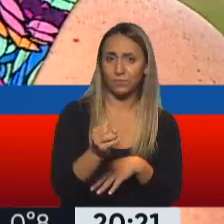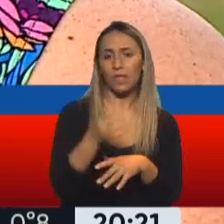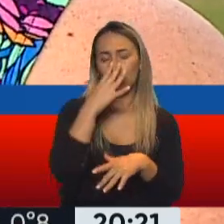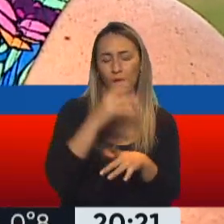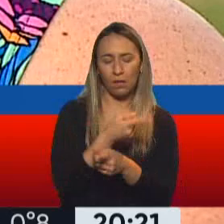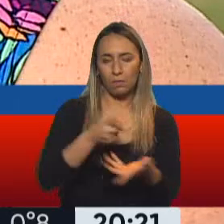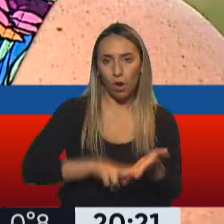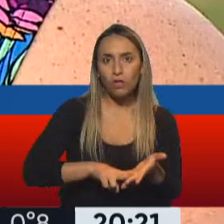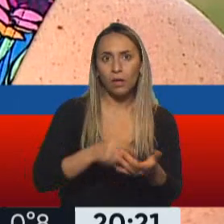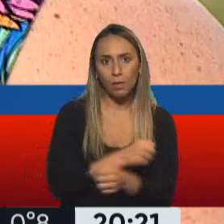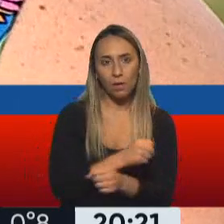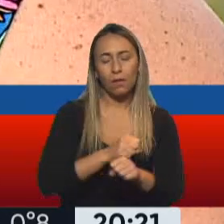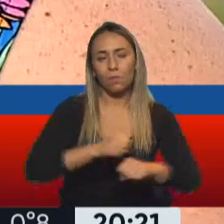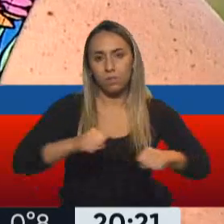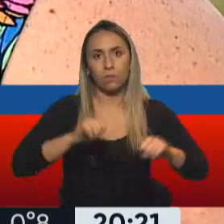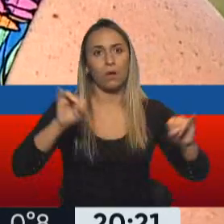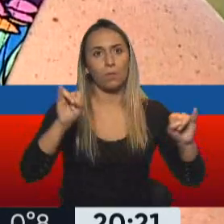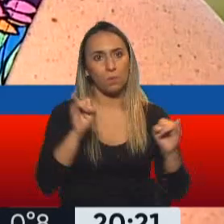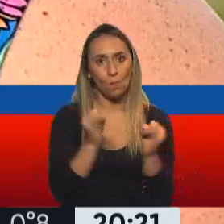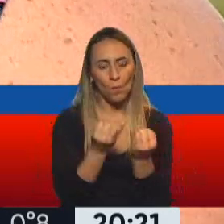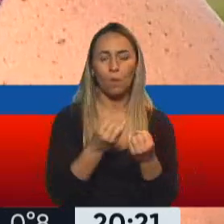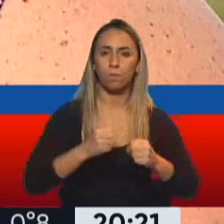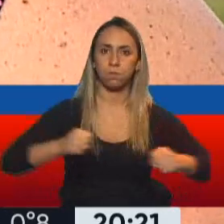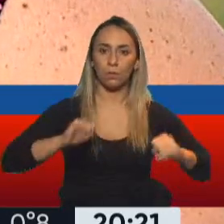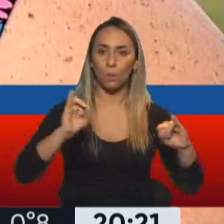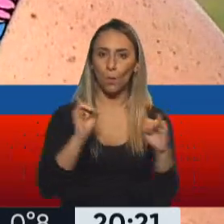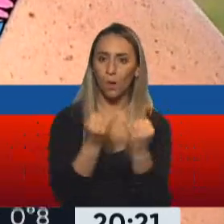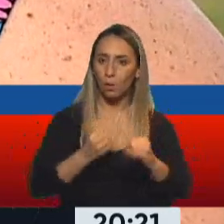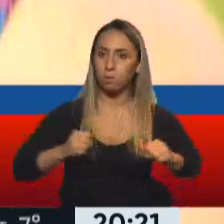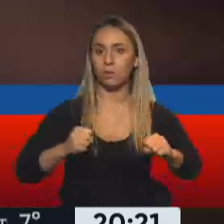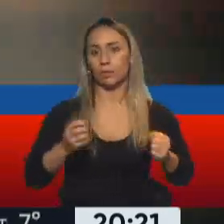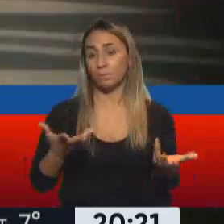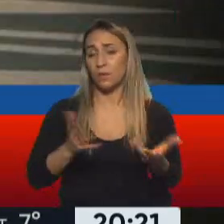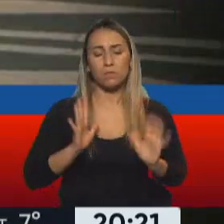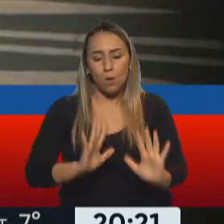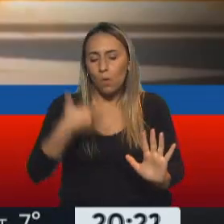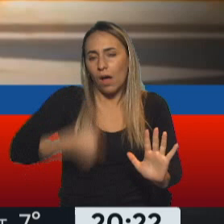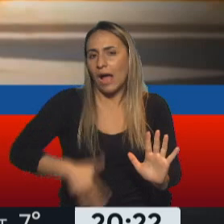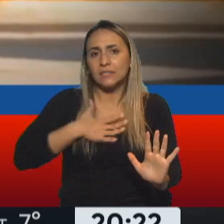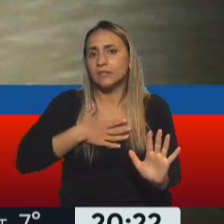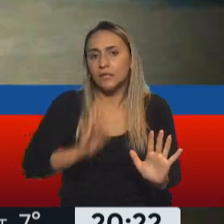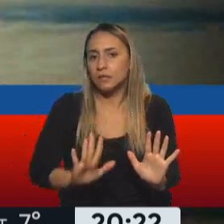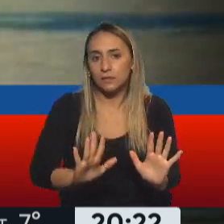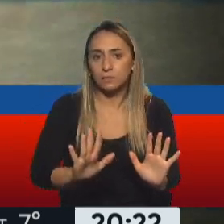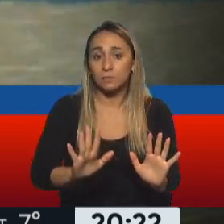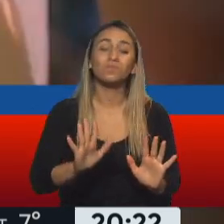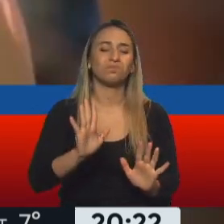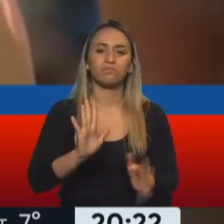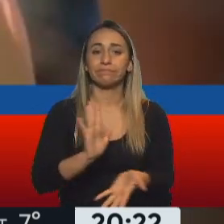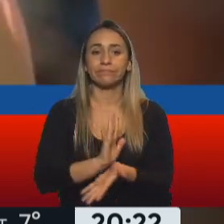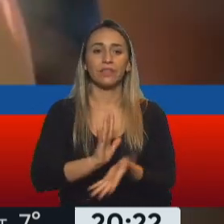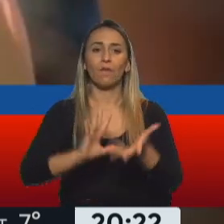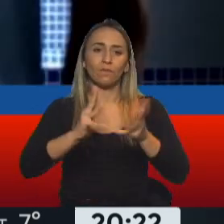he vuelto a subir. Pero bueno, había algo en mí que insistía, mi cuerpo es así. La imposición del estereotipo